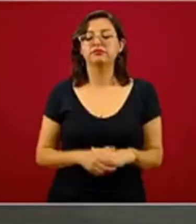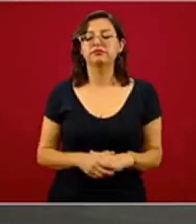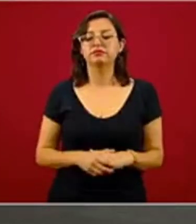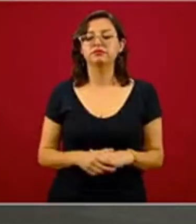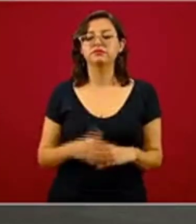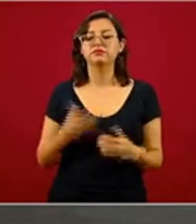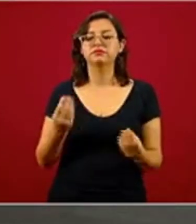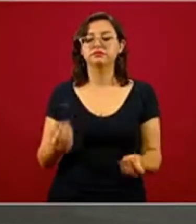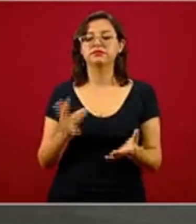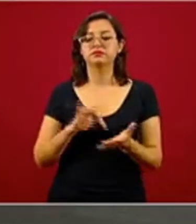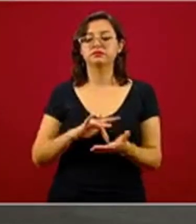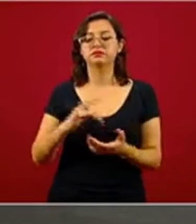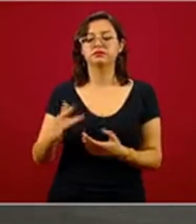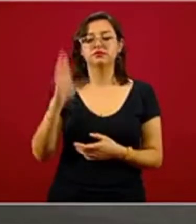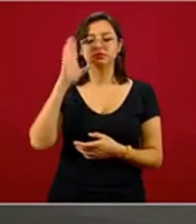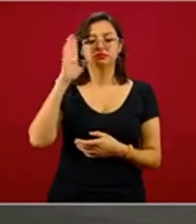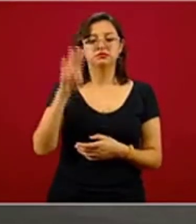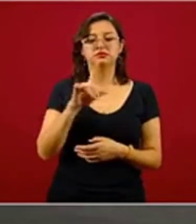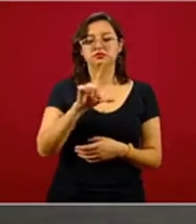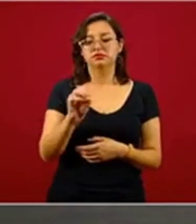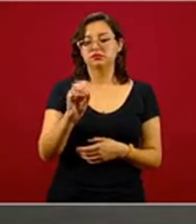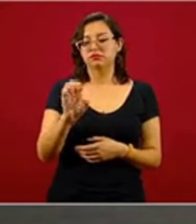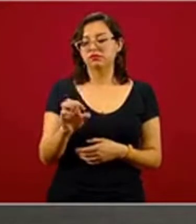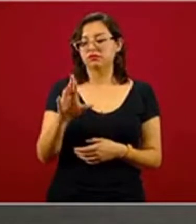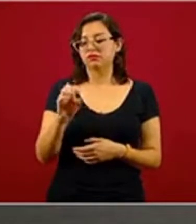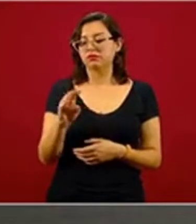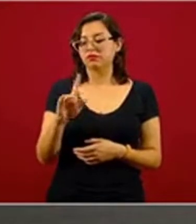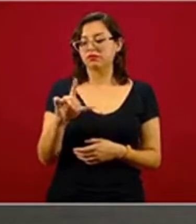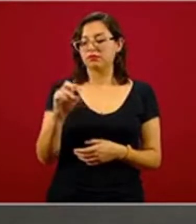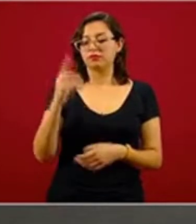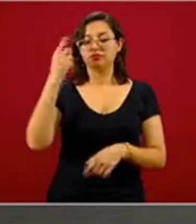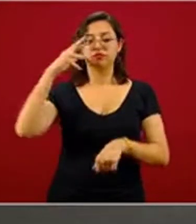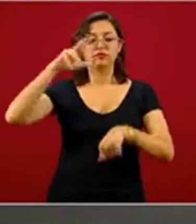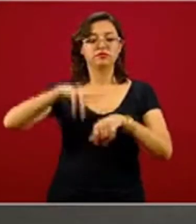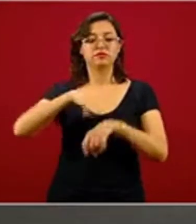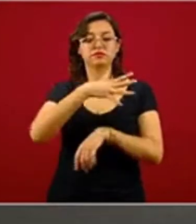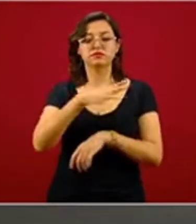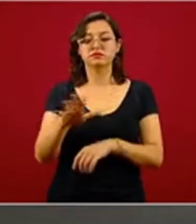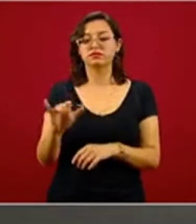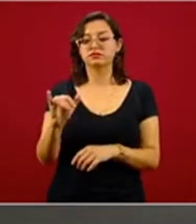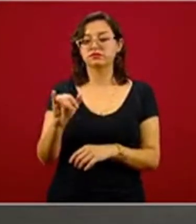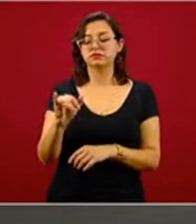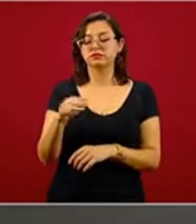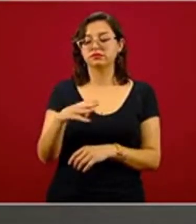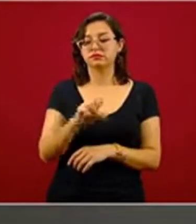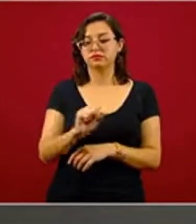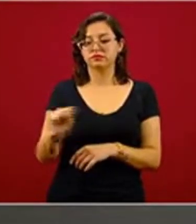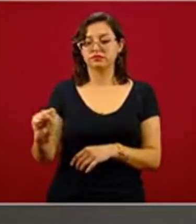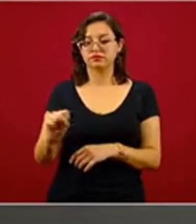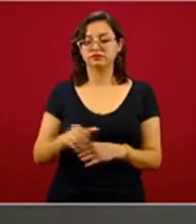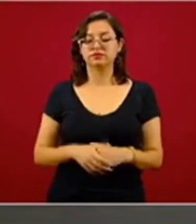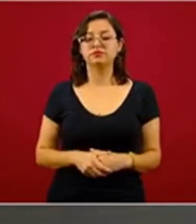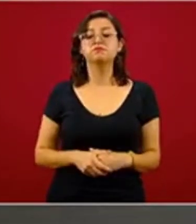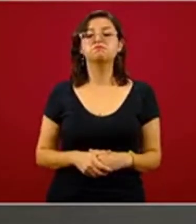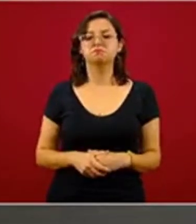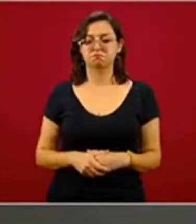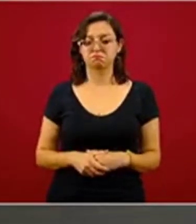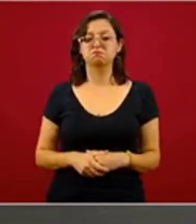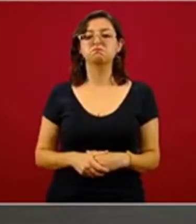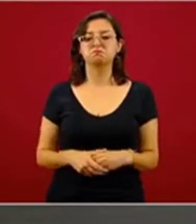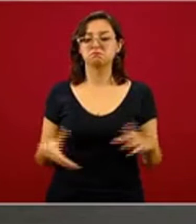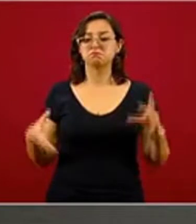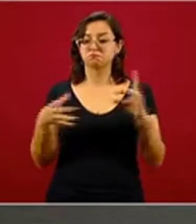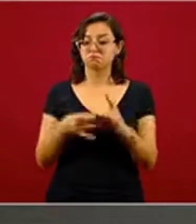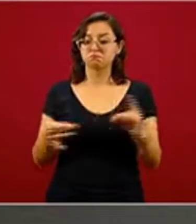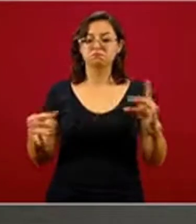director general del Instituto Mexicano del Seguro Social. Como muy elocuentemente señala el maestro